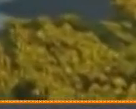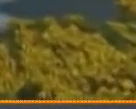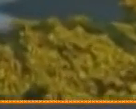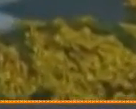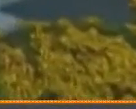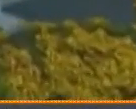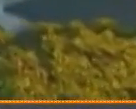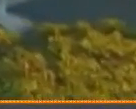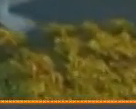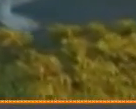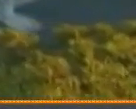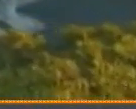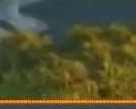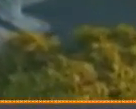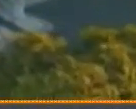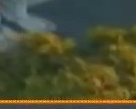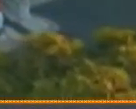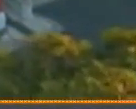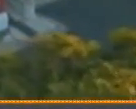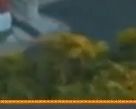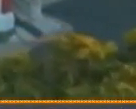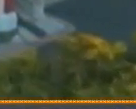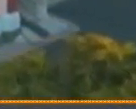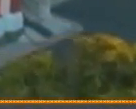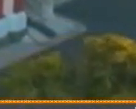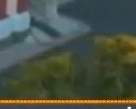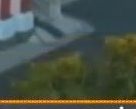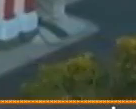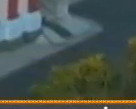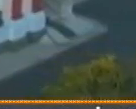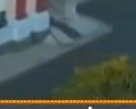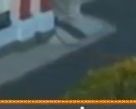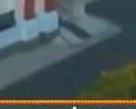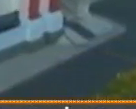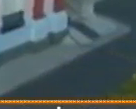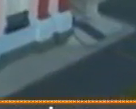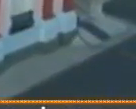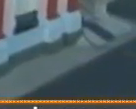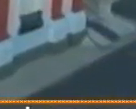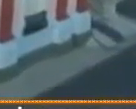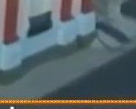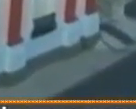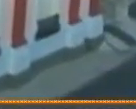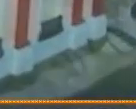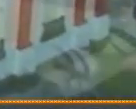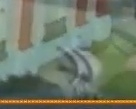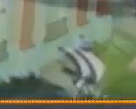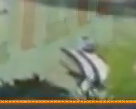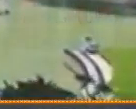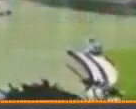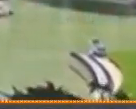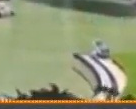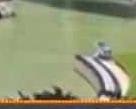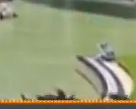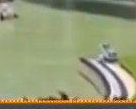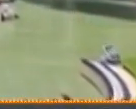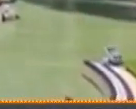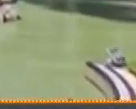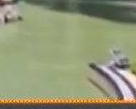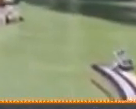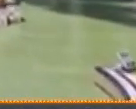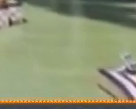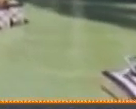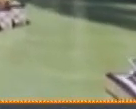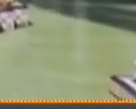acá en el Palacio de Miraflores, específicamente en el Salón Sol del Perú, a una representación de la Asociación Bancaria